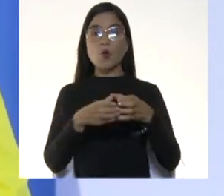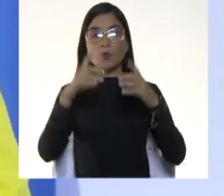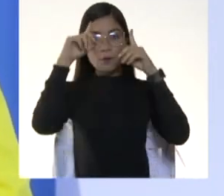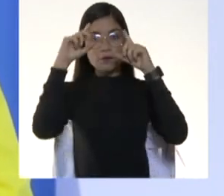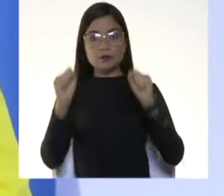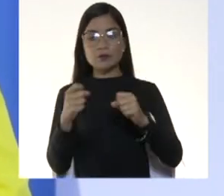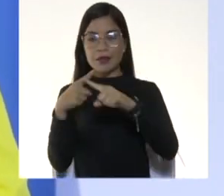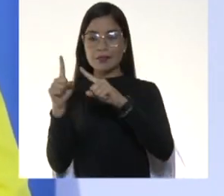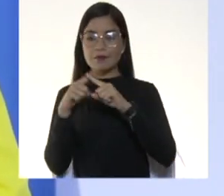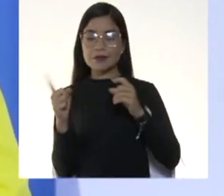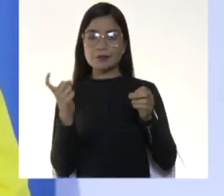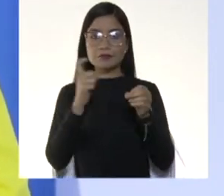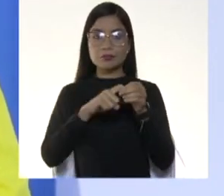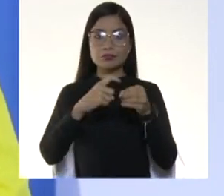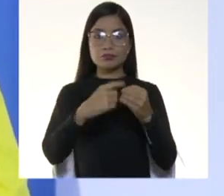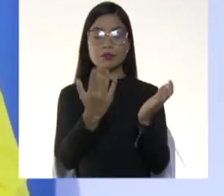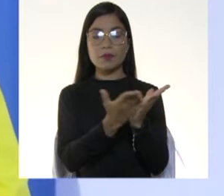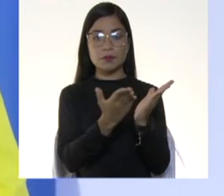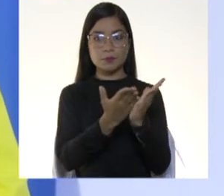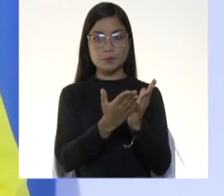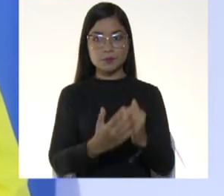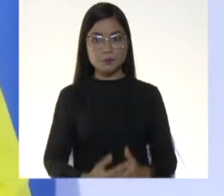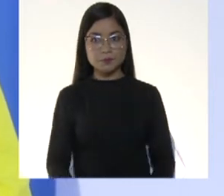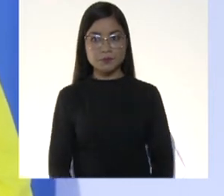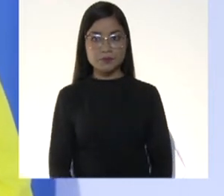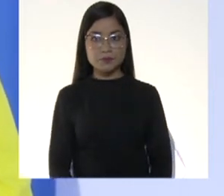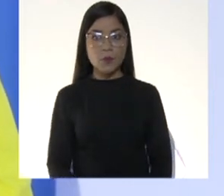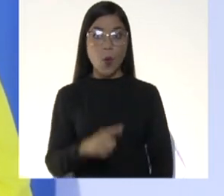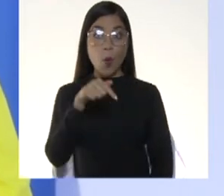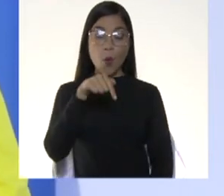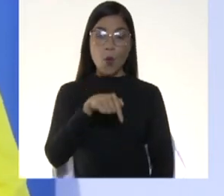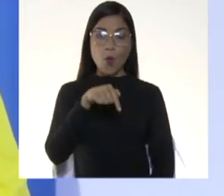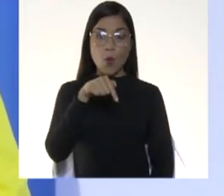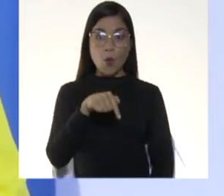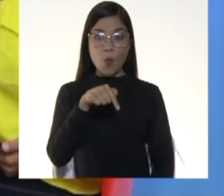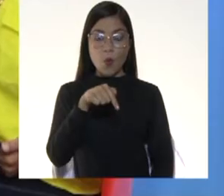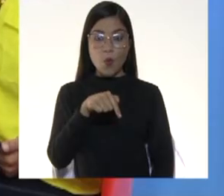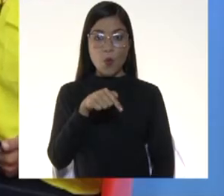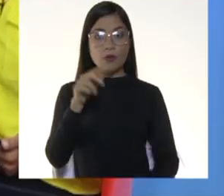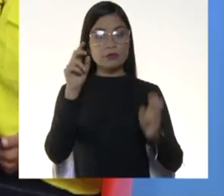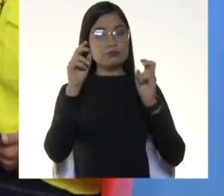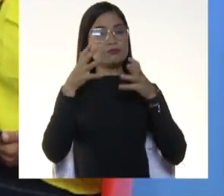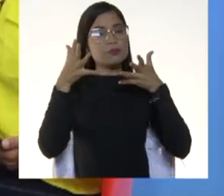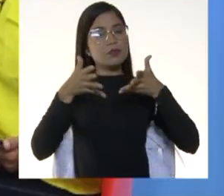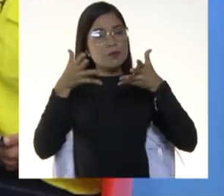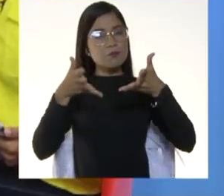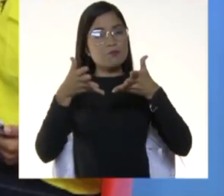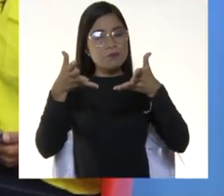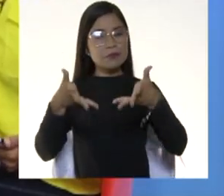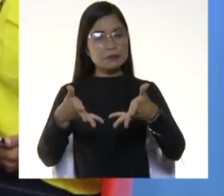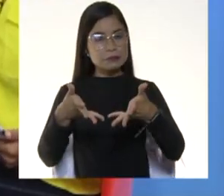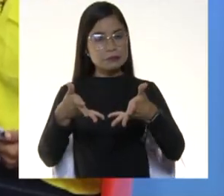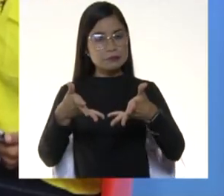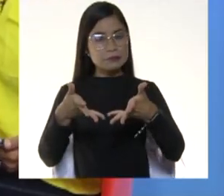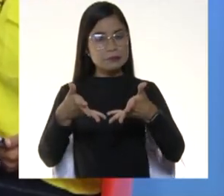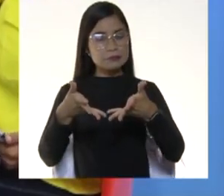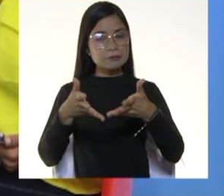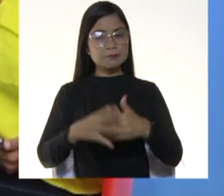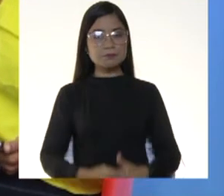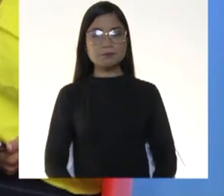y servicios de la modalidad. Hoy estaremos dando algunas recomendaciones tanto para